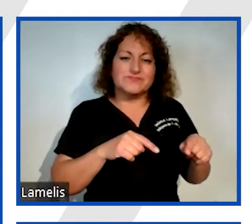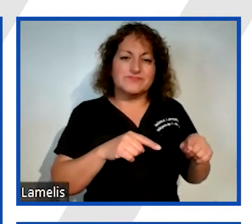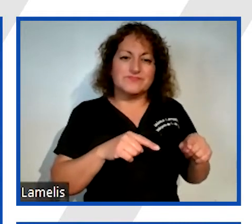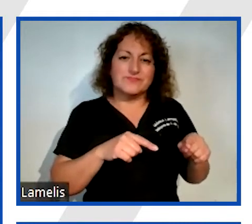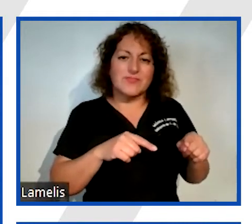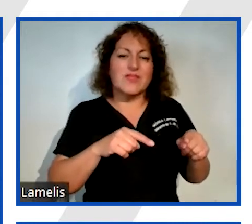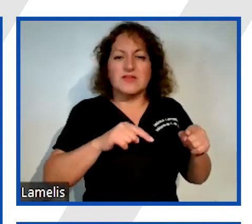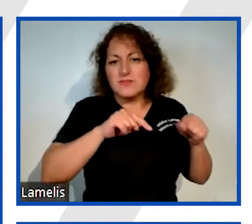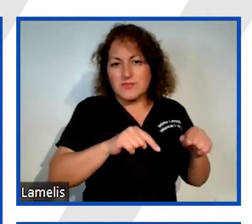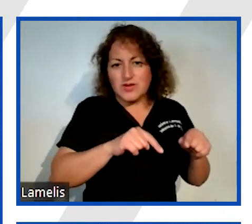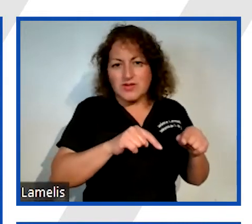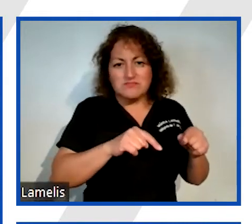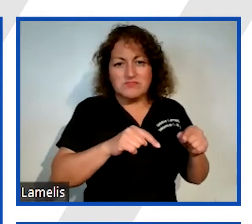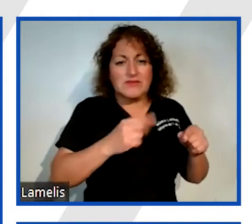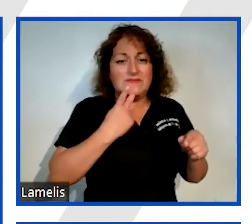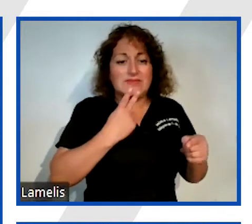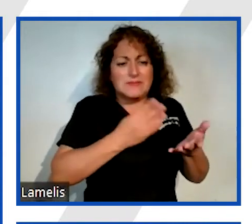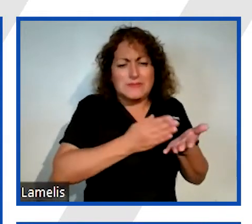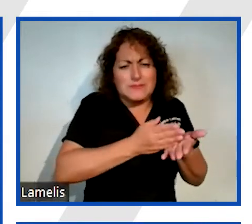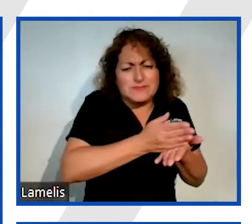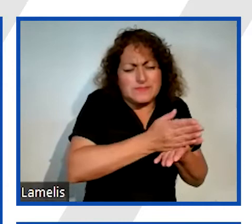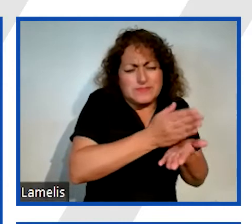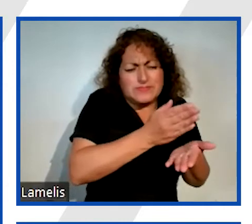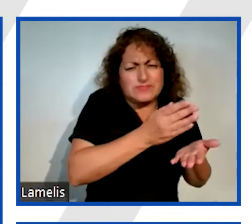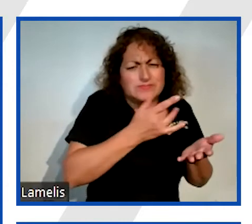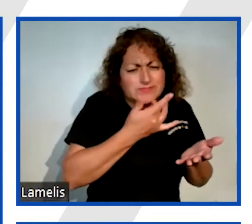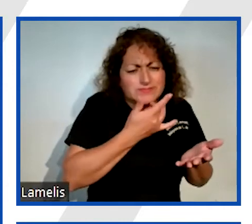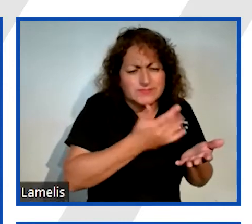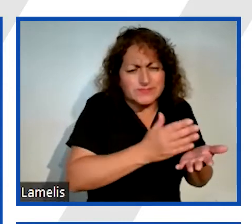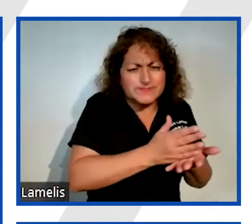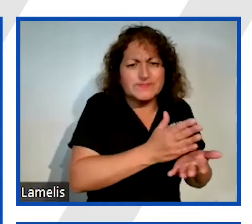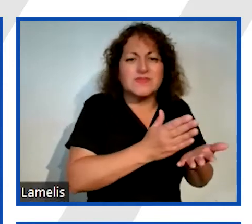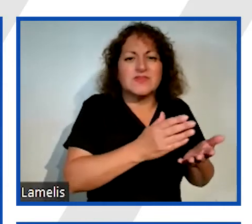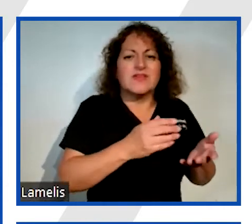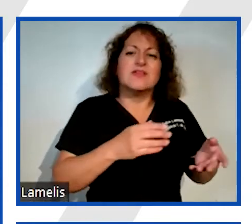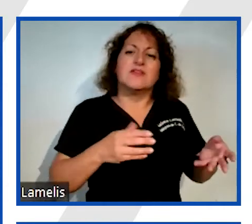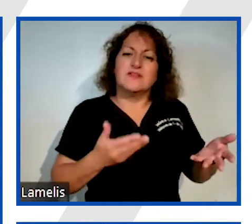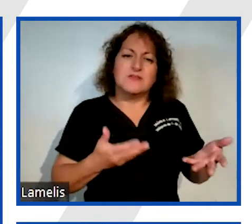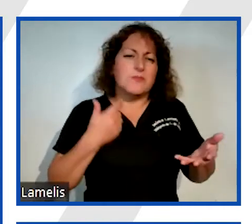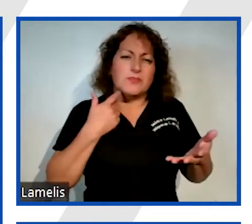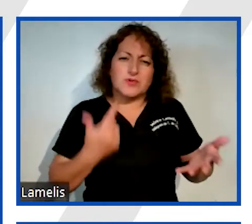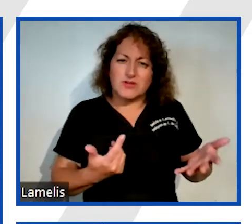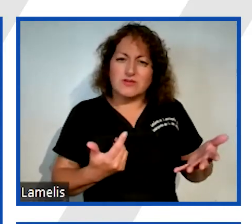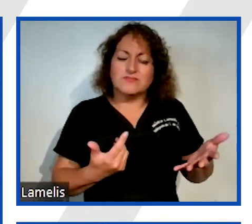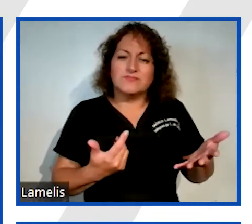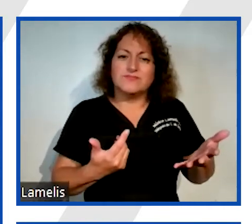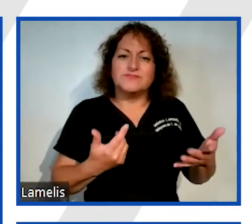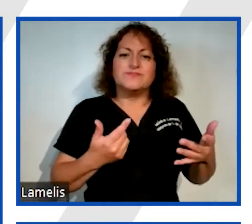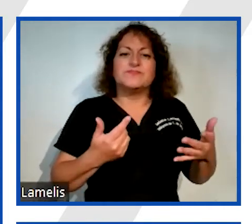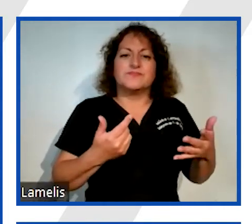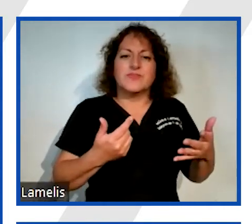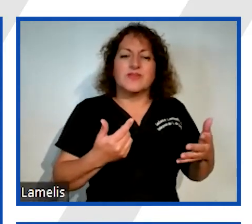y esto empezó a ocurrir debido a la a la mezcla que habían